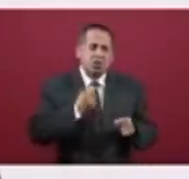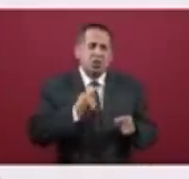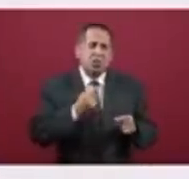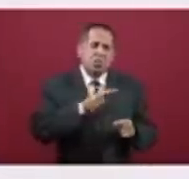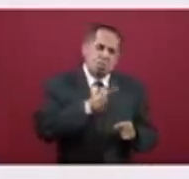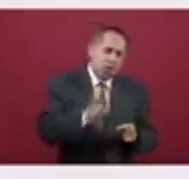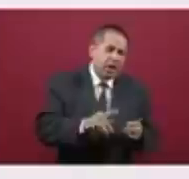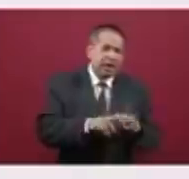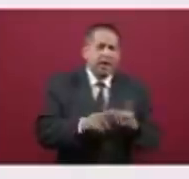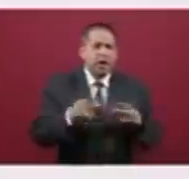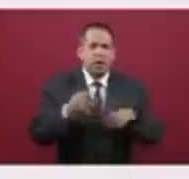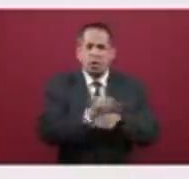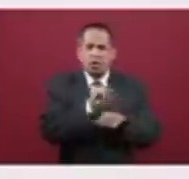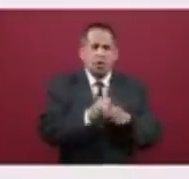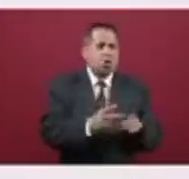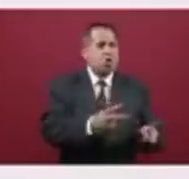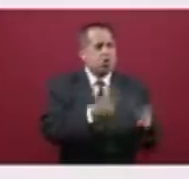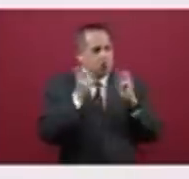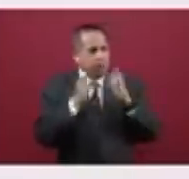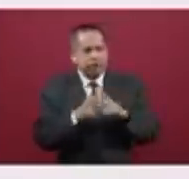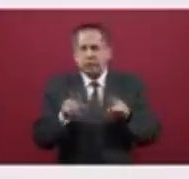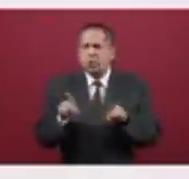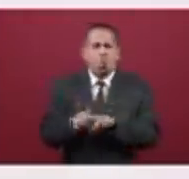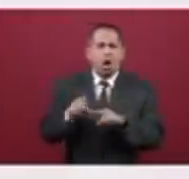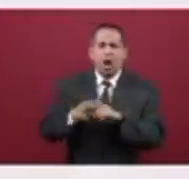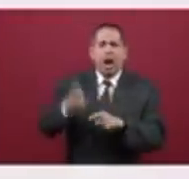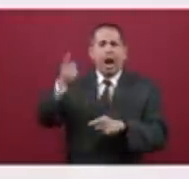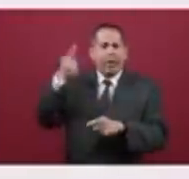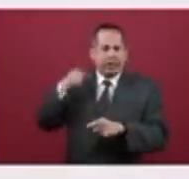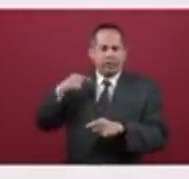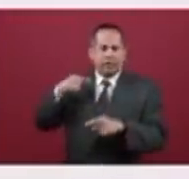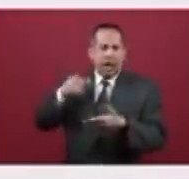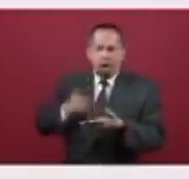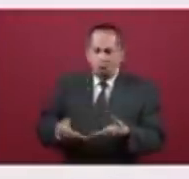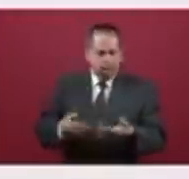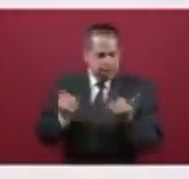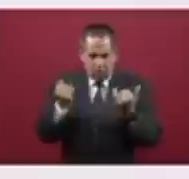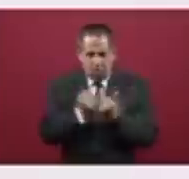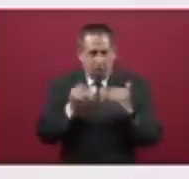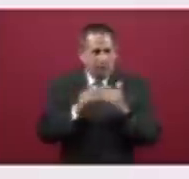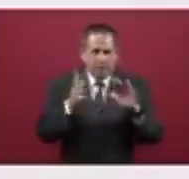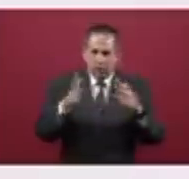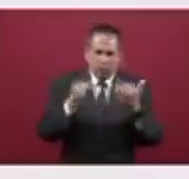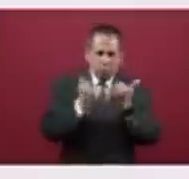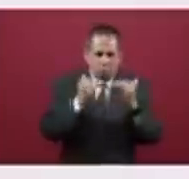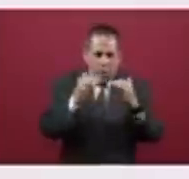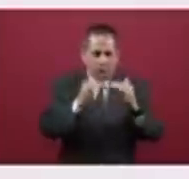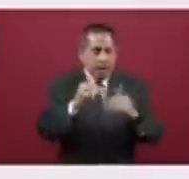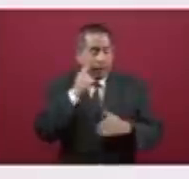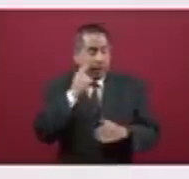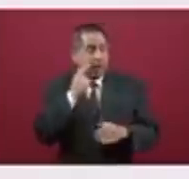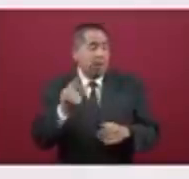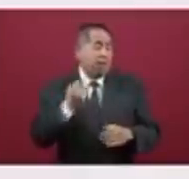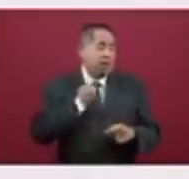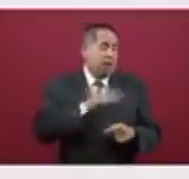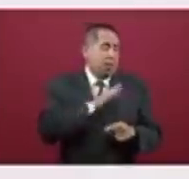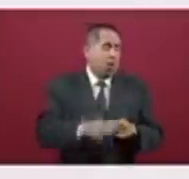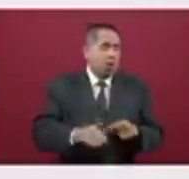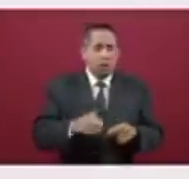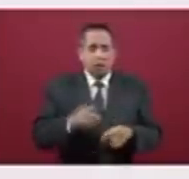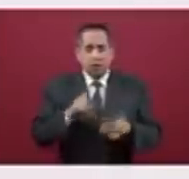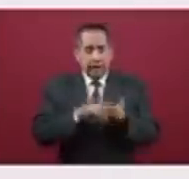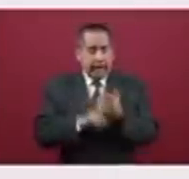de antes de que llegáramos al gobierno en homicidios el promedio diario de enero a